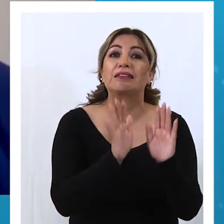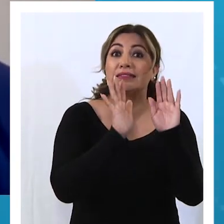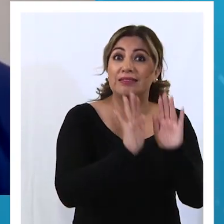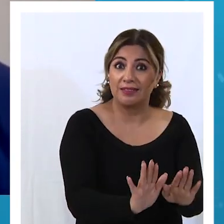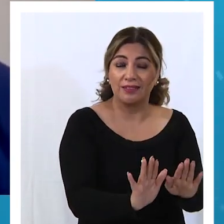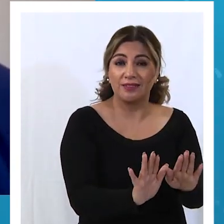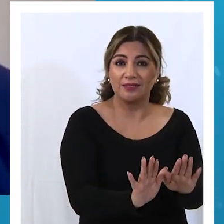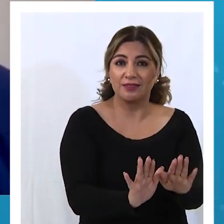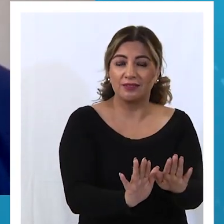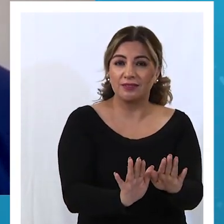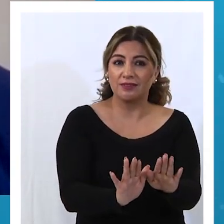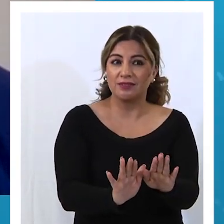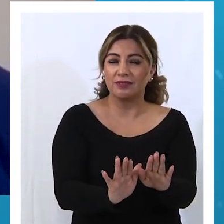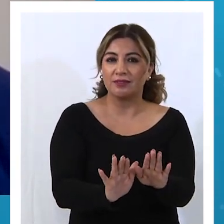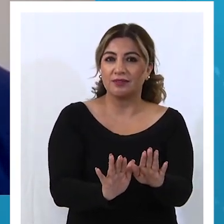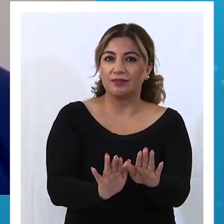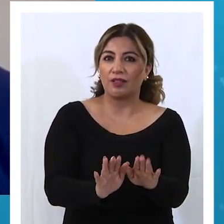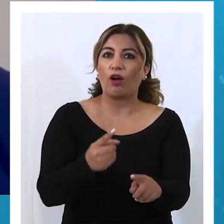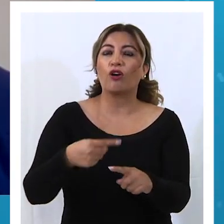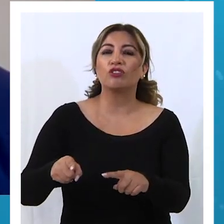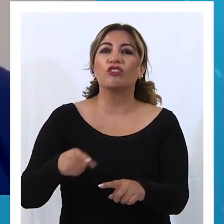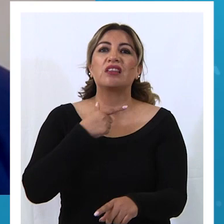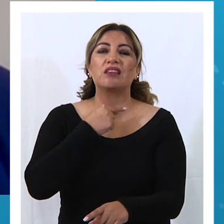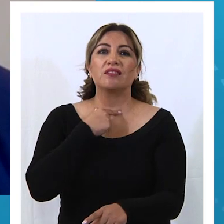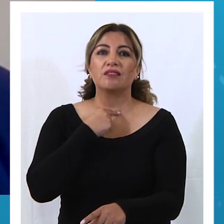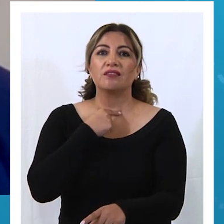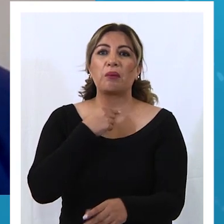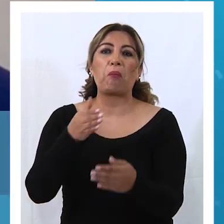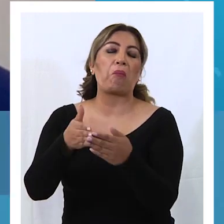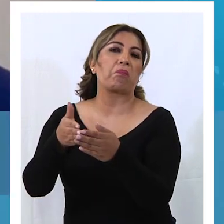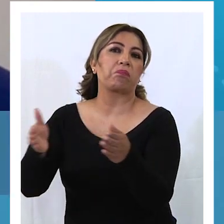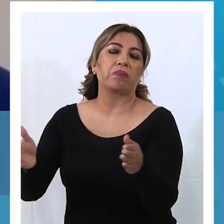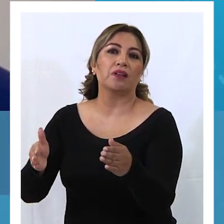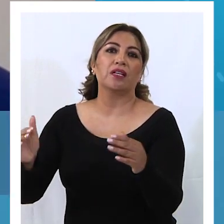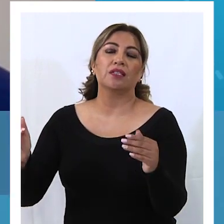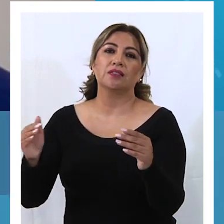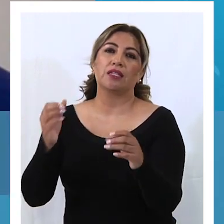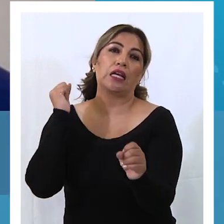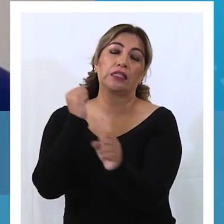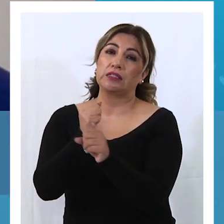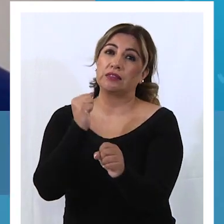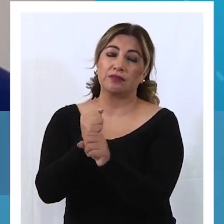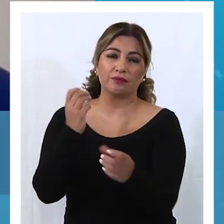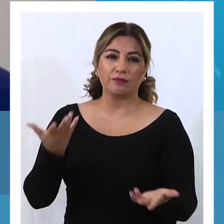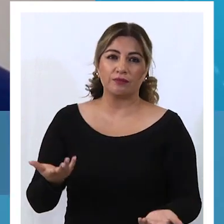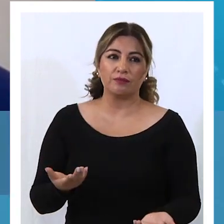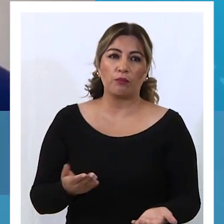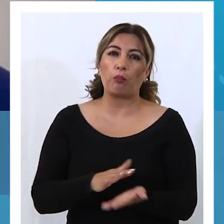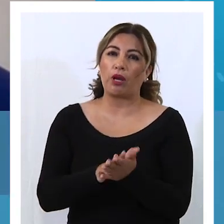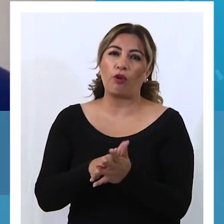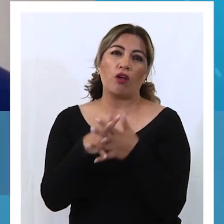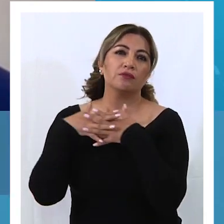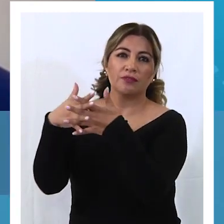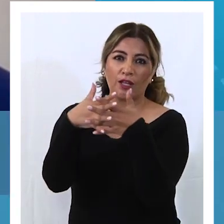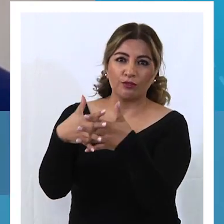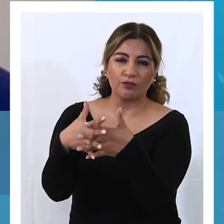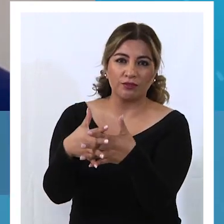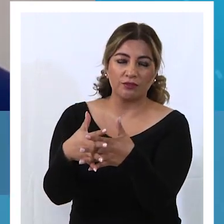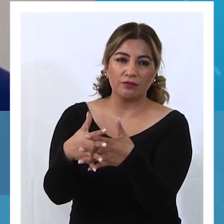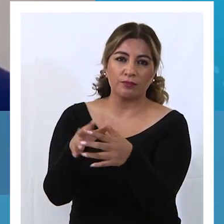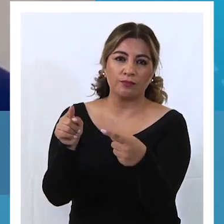Y controlar a costa de lo que sea. Y países que son más liberales, que son más pro negocios, como Estados